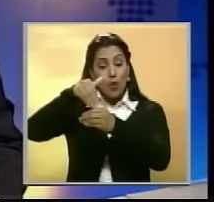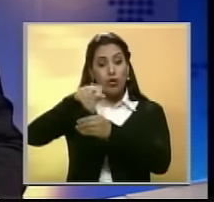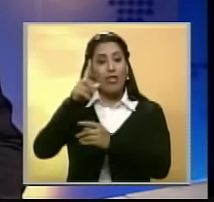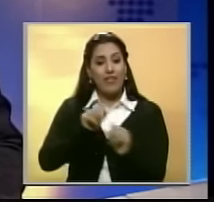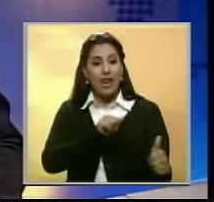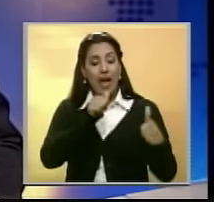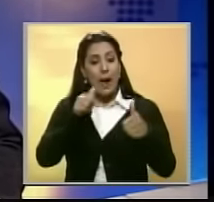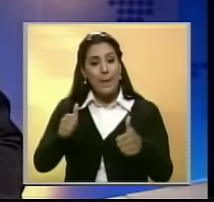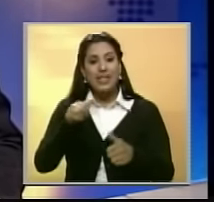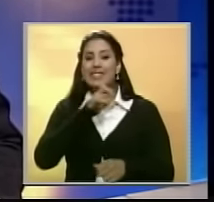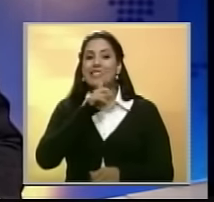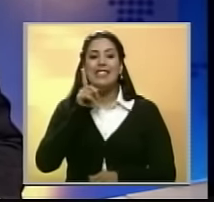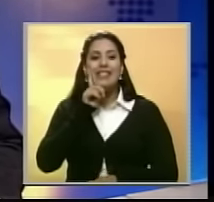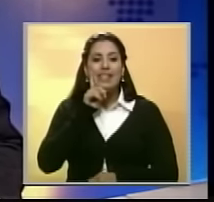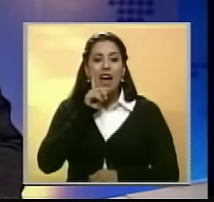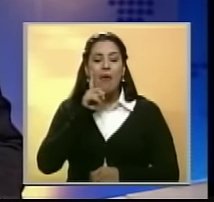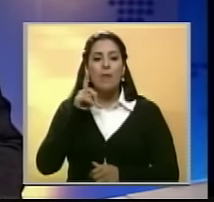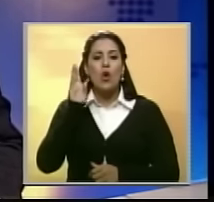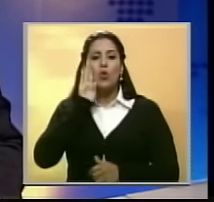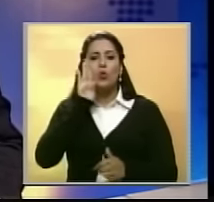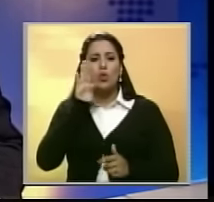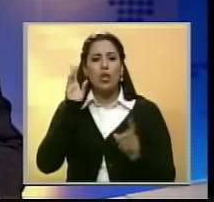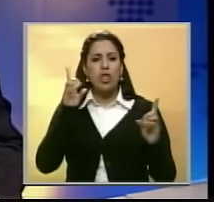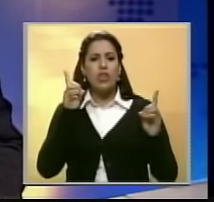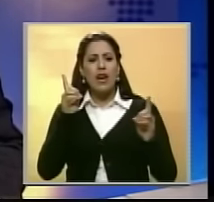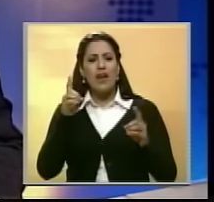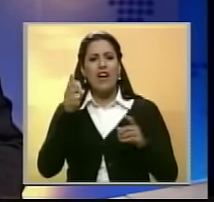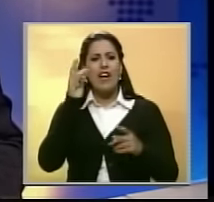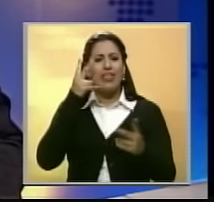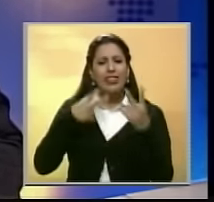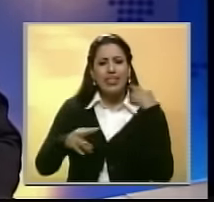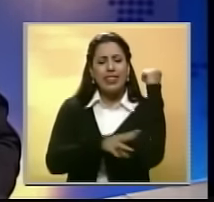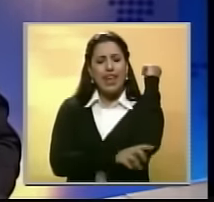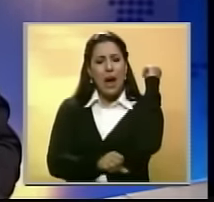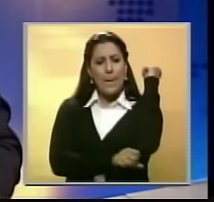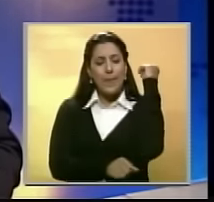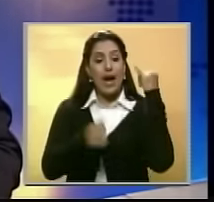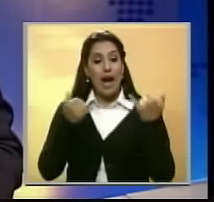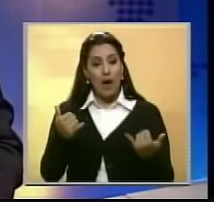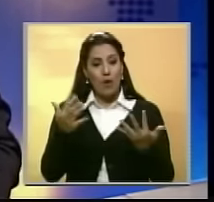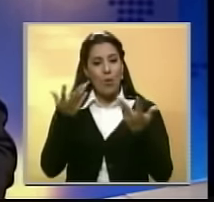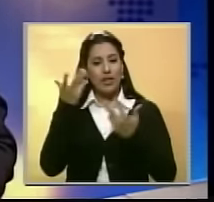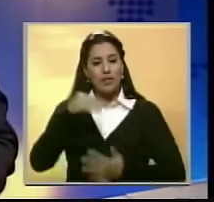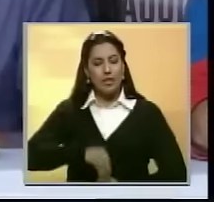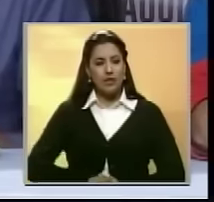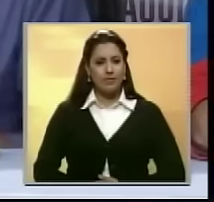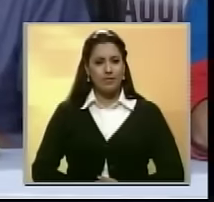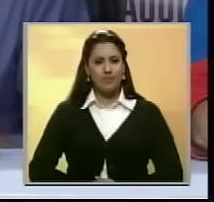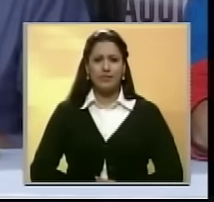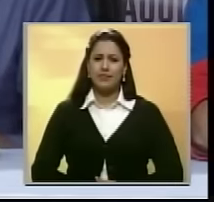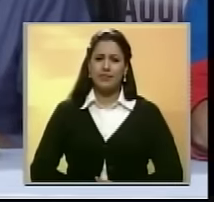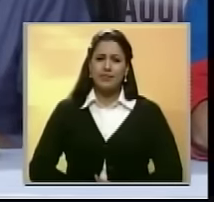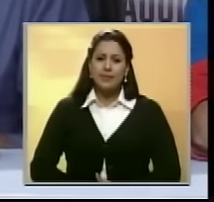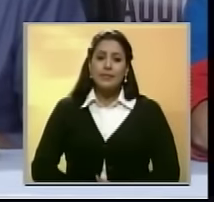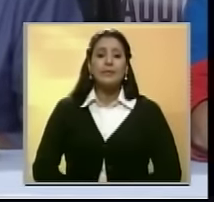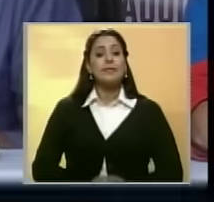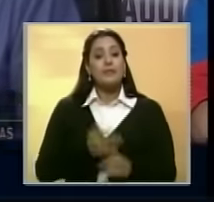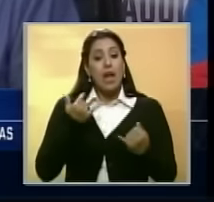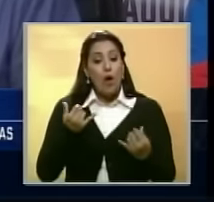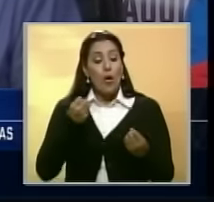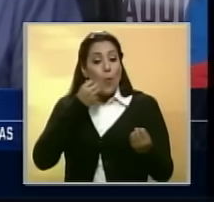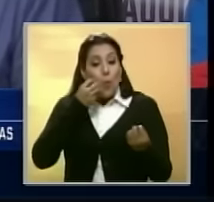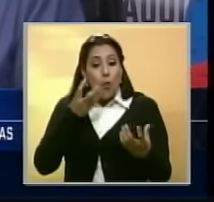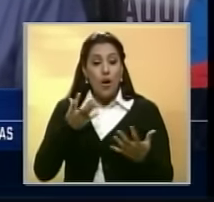da pie a lo que denominó como el desmantelamiento del gran fraude. Oliver Rodríguez nos cuenta más. Sería muy